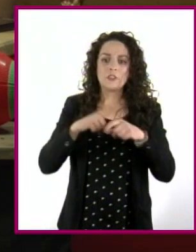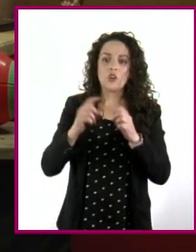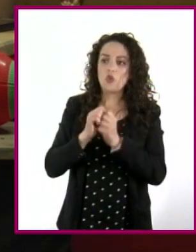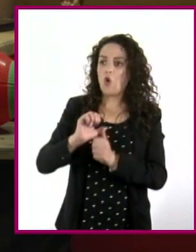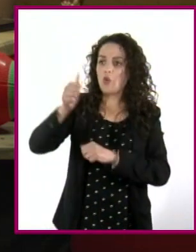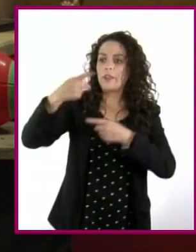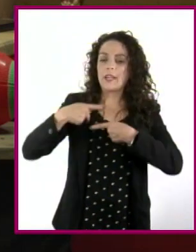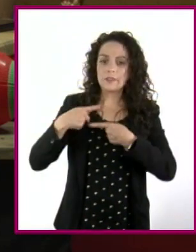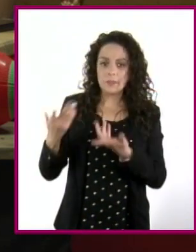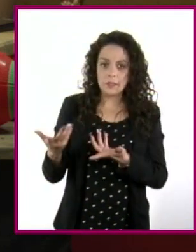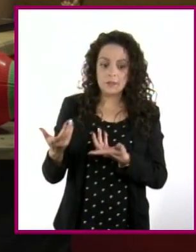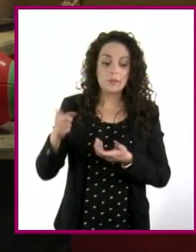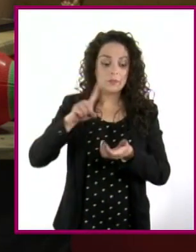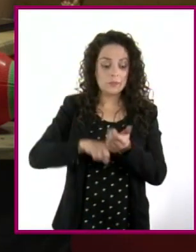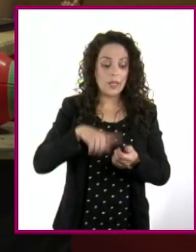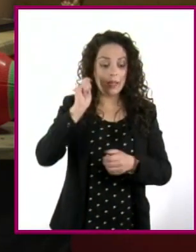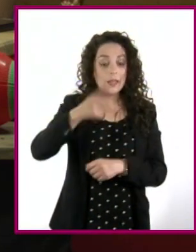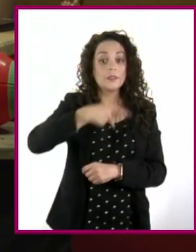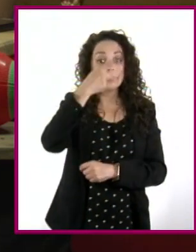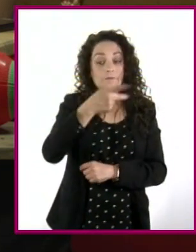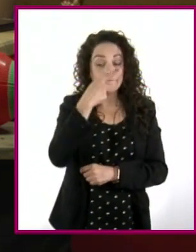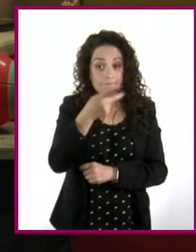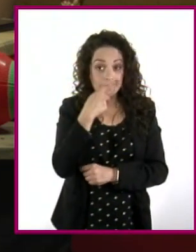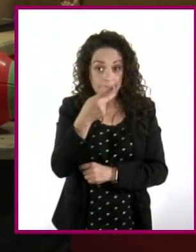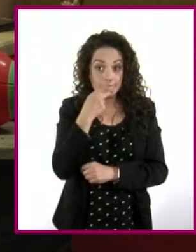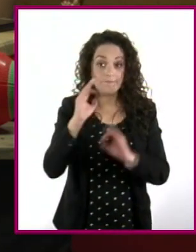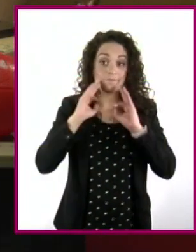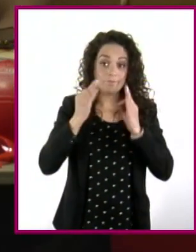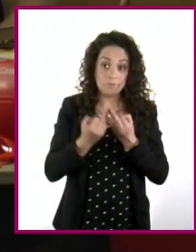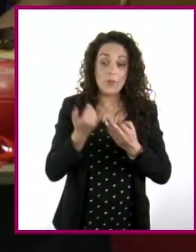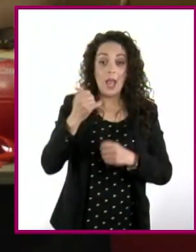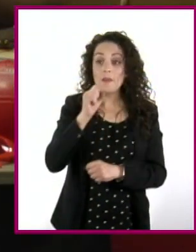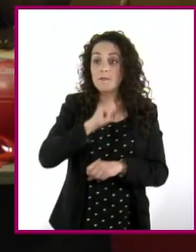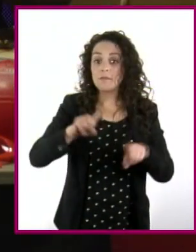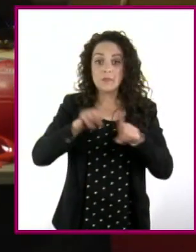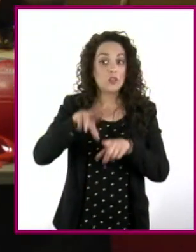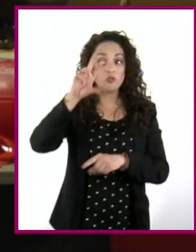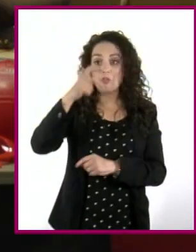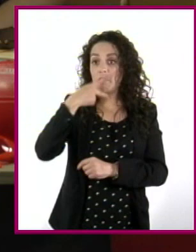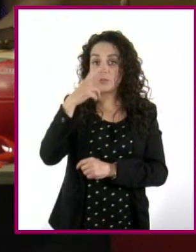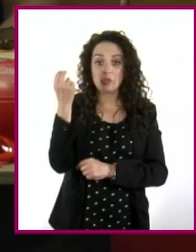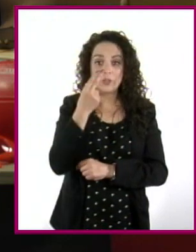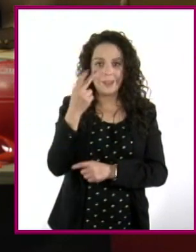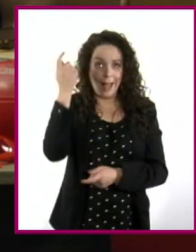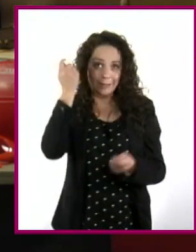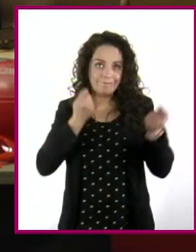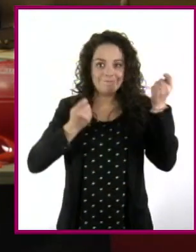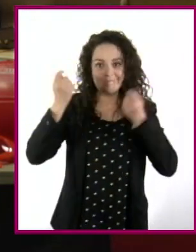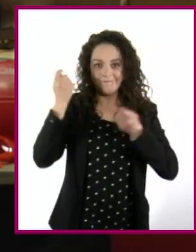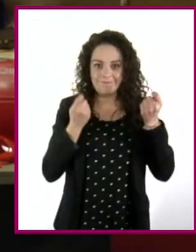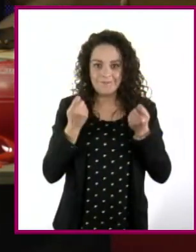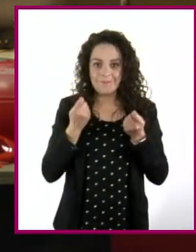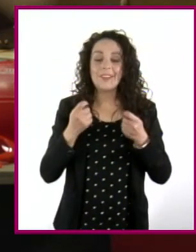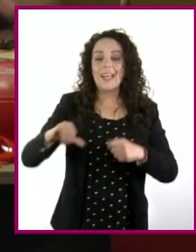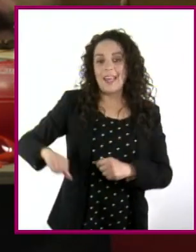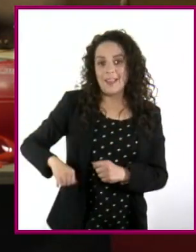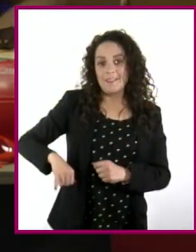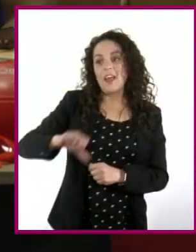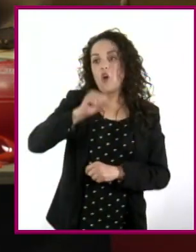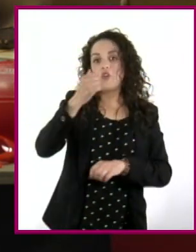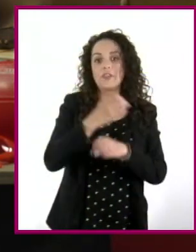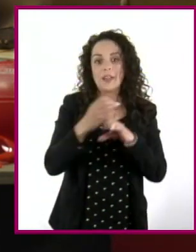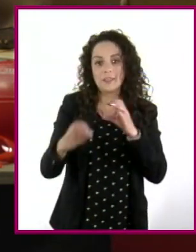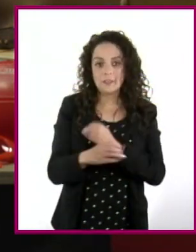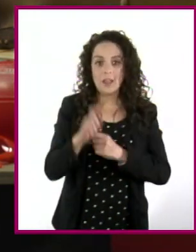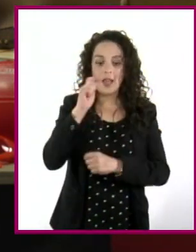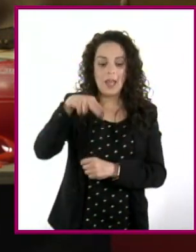verbal, protagonizada por el lenguaje, y también a la no verbal. En este sentido, importan otros códigos, como la proxémica,